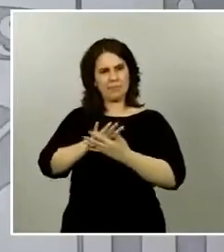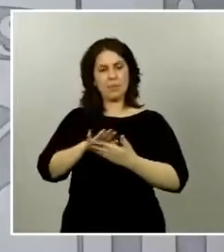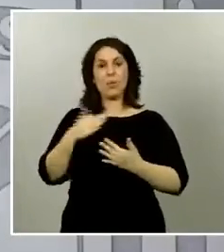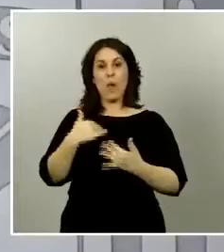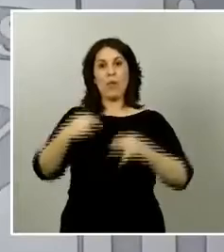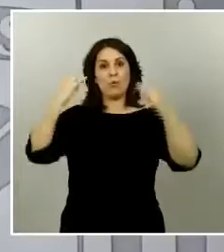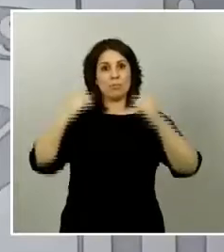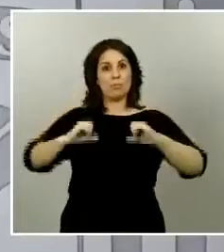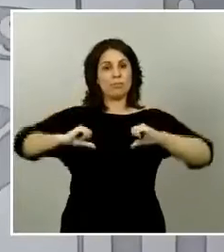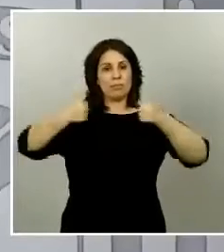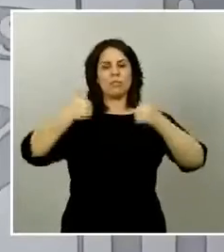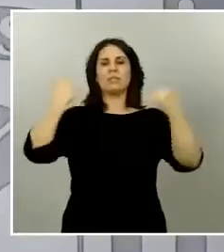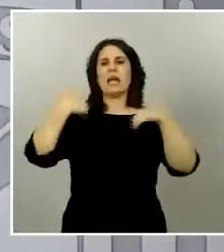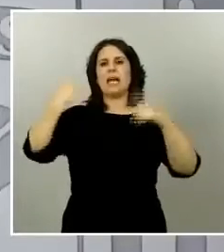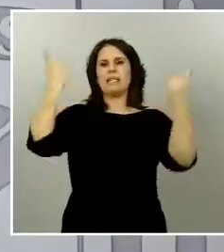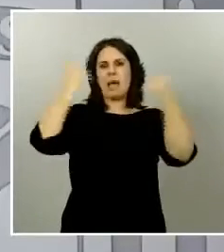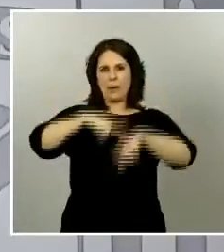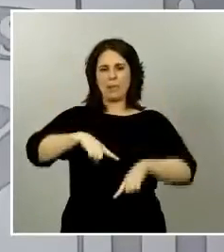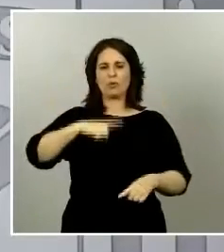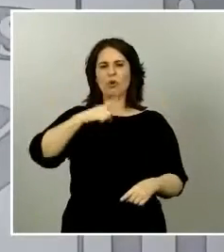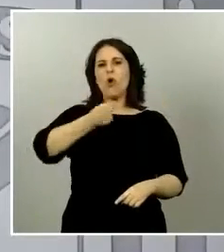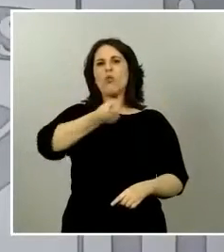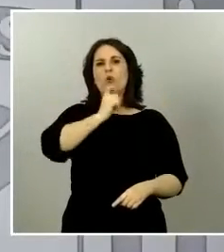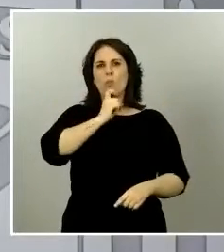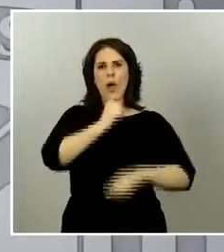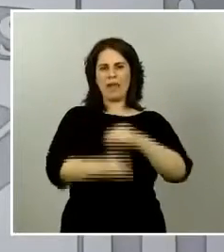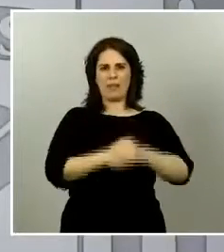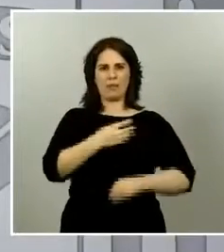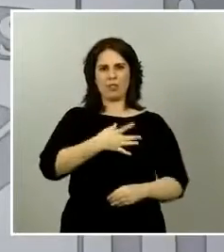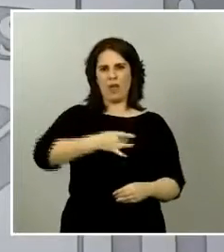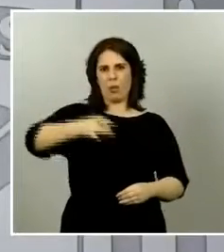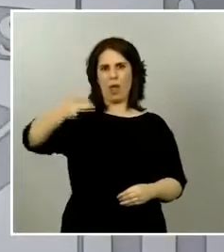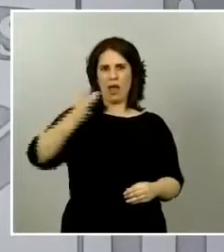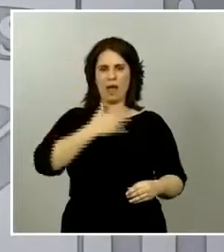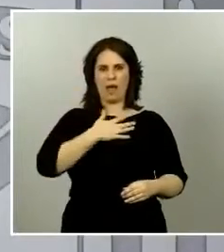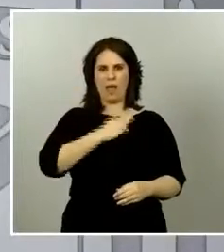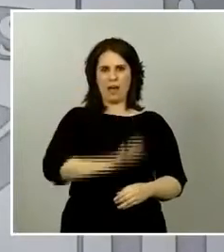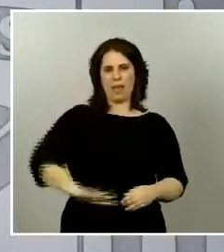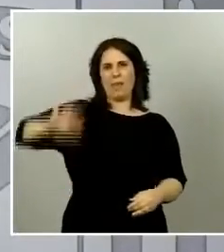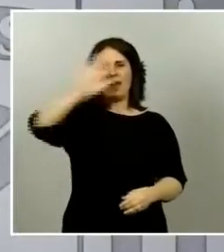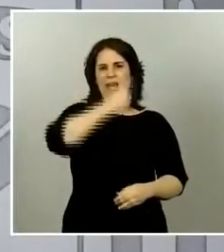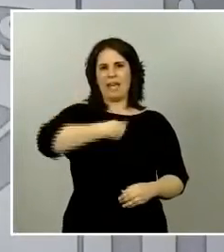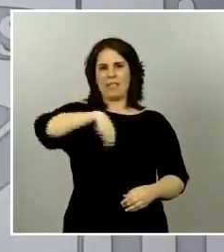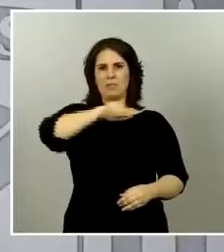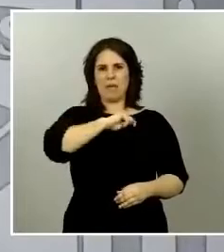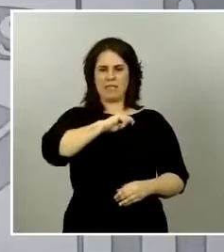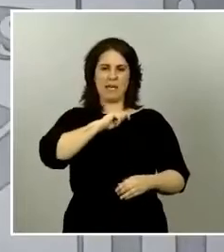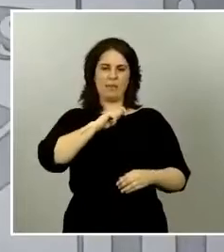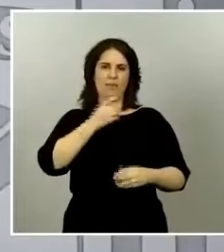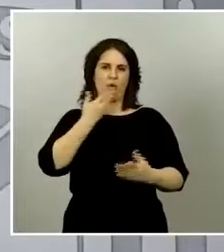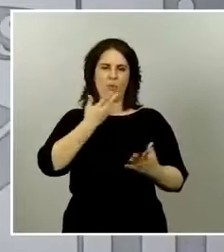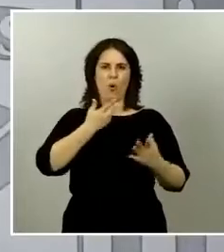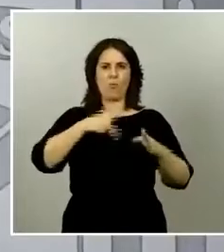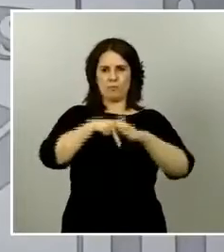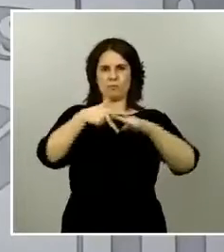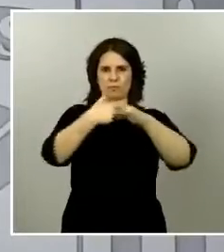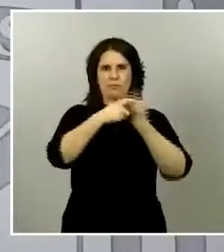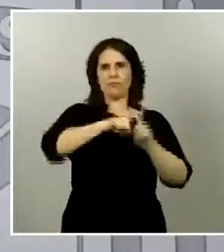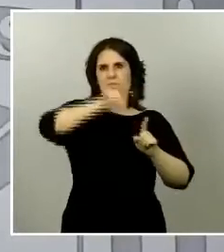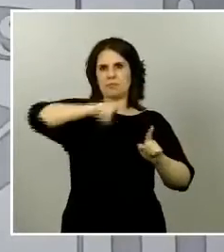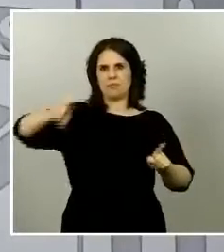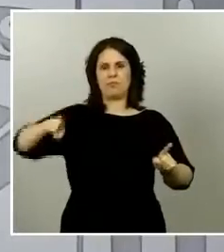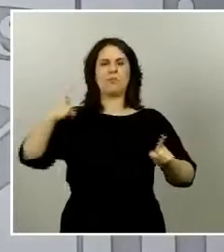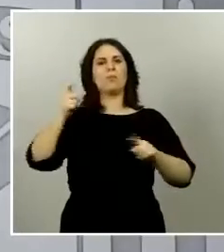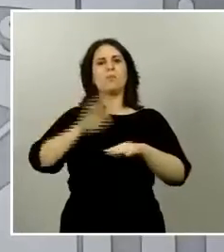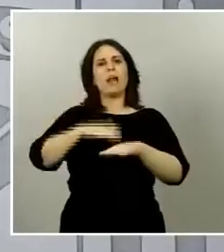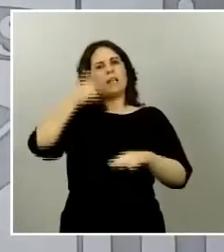otros necesitan un poco más de concreción, tendremos pues el mapa global de cuáles son la emisión de deuda definitiva que será necesaria en nuestro